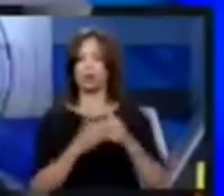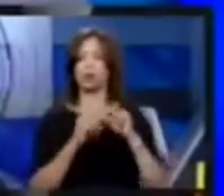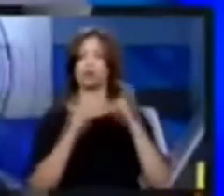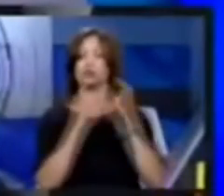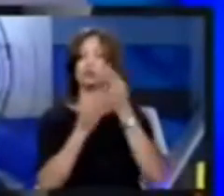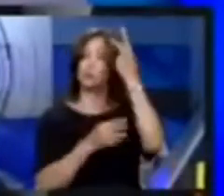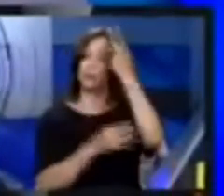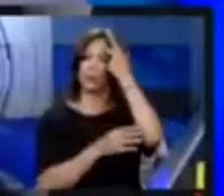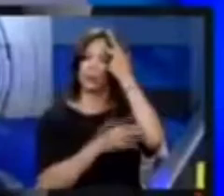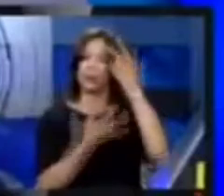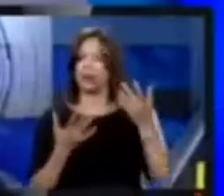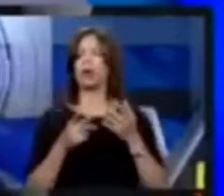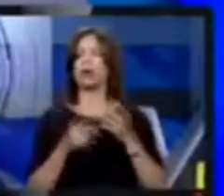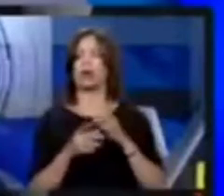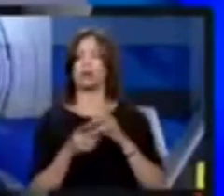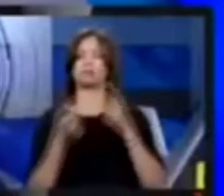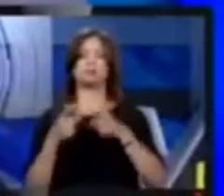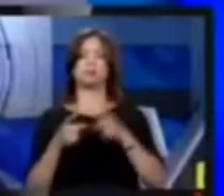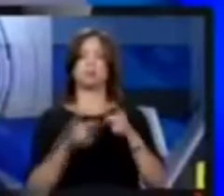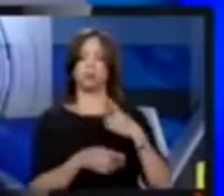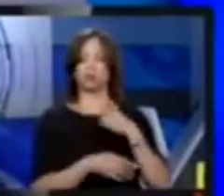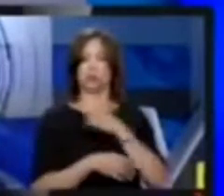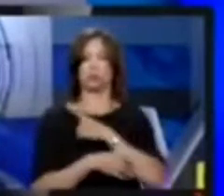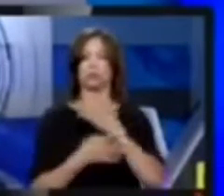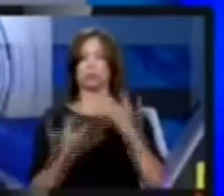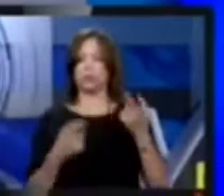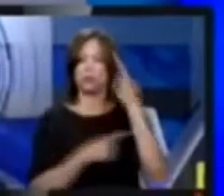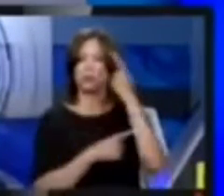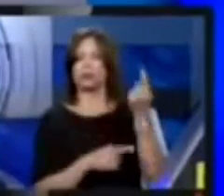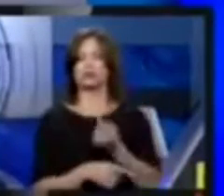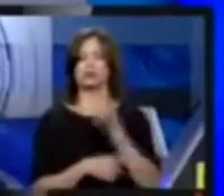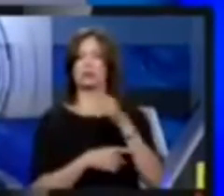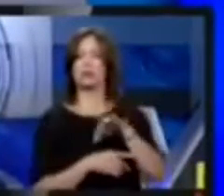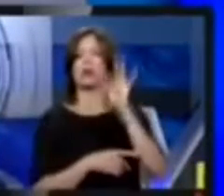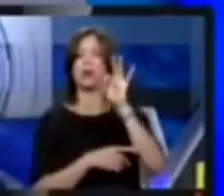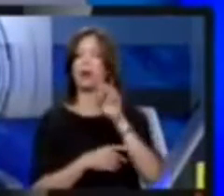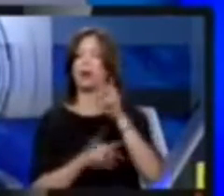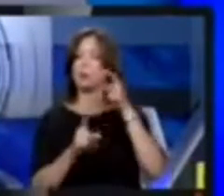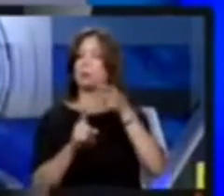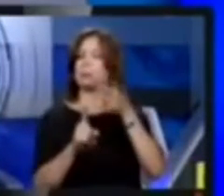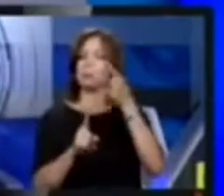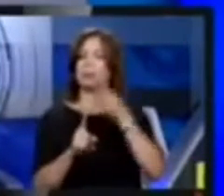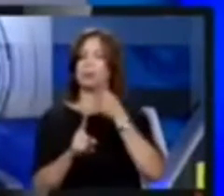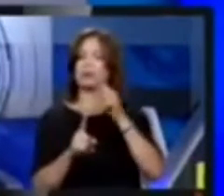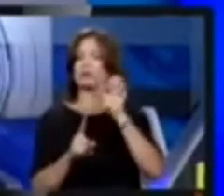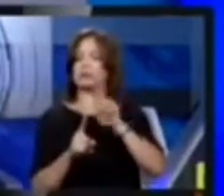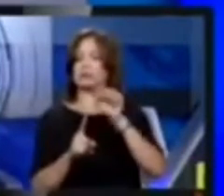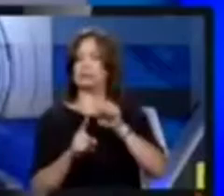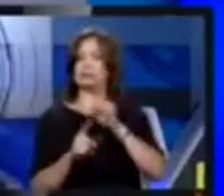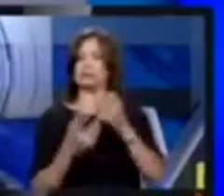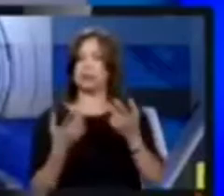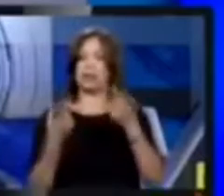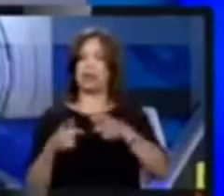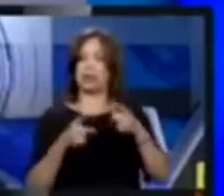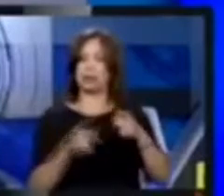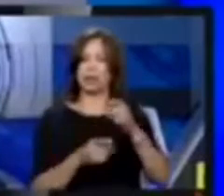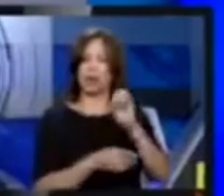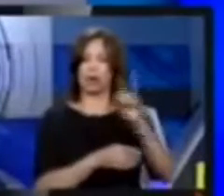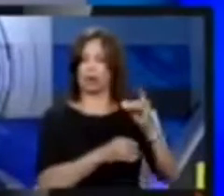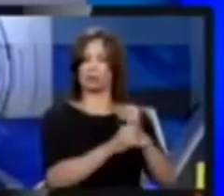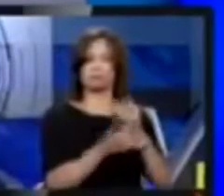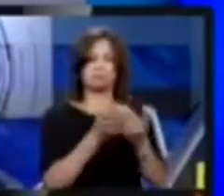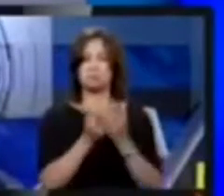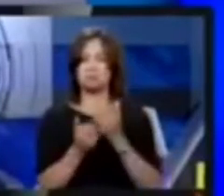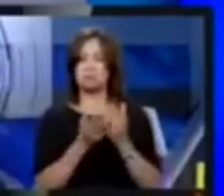los partidos, con muy pocos disidentes, los diputados siempre encontraron razón para decir que sí a los empréstitos de Odebrecht,